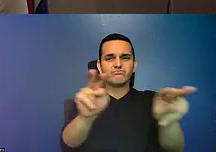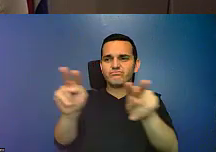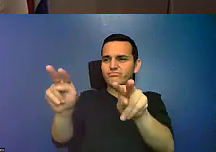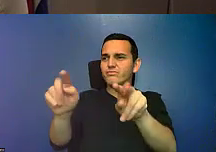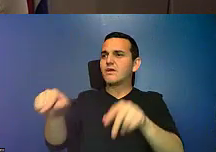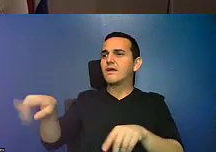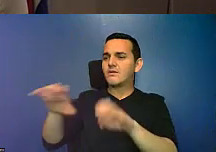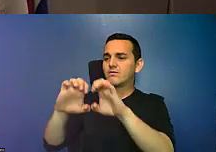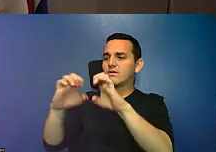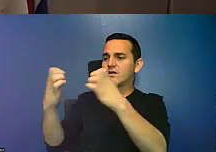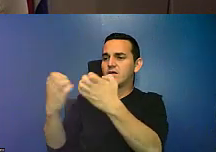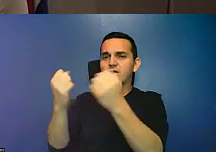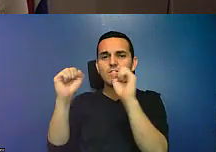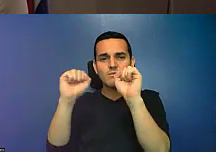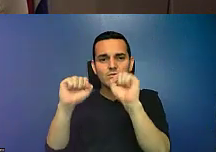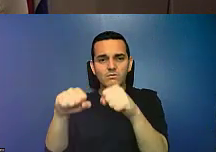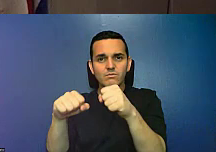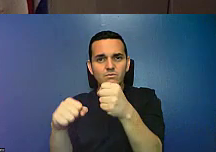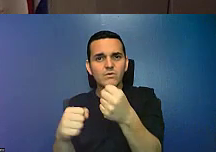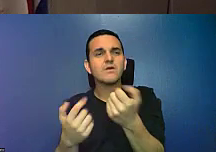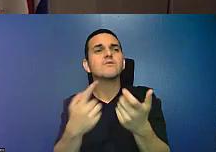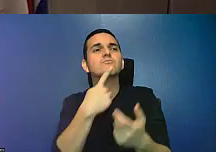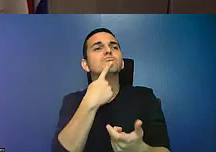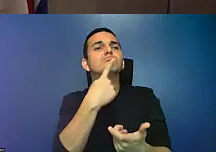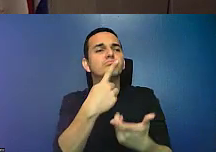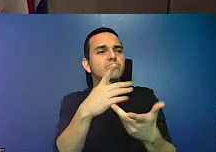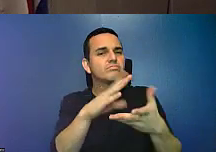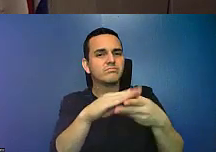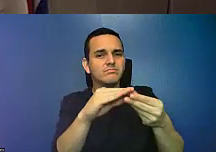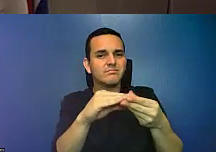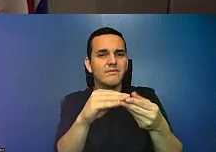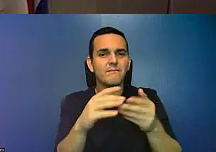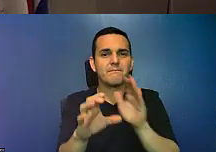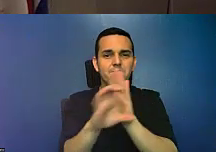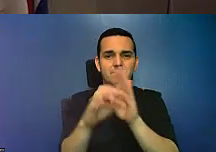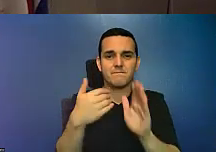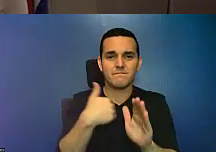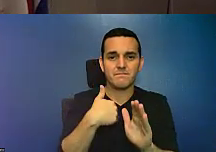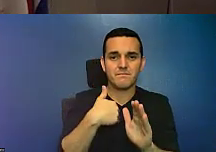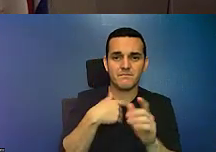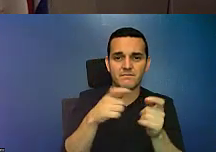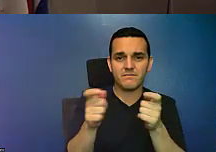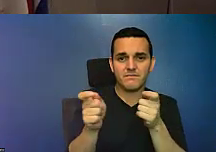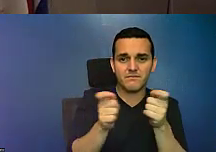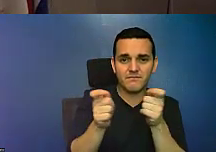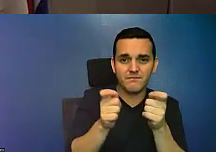aportes. Tenemos aquí lo que es el controlador y el Raspberry Pi.